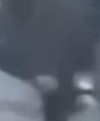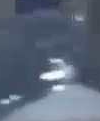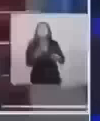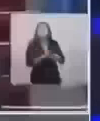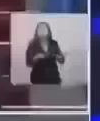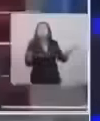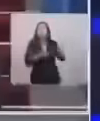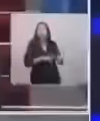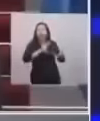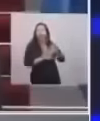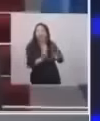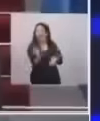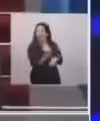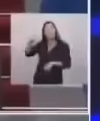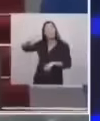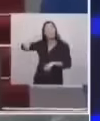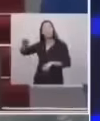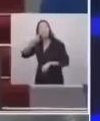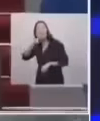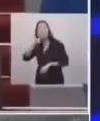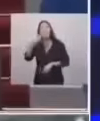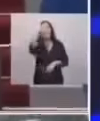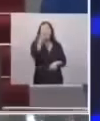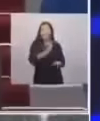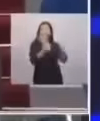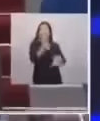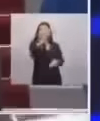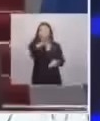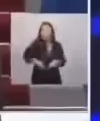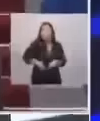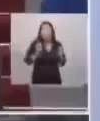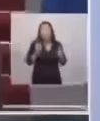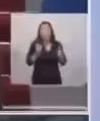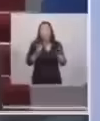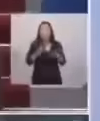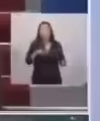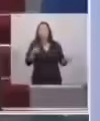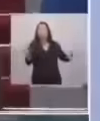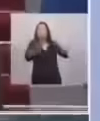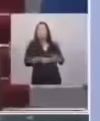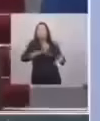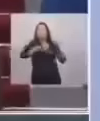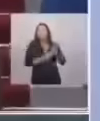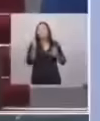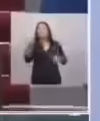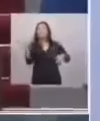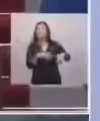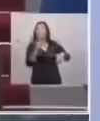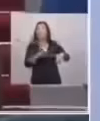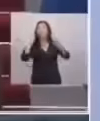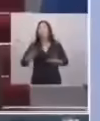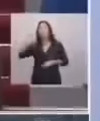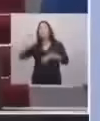aprobó bausili como director del Banco Central Ese es el primer paso y todo su equipo de trabajo también que hoy fue parte de la segunda parte de la